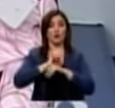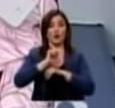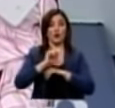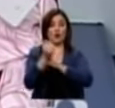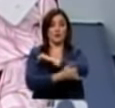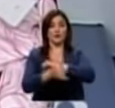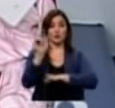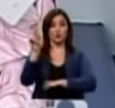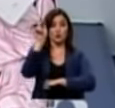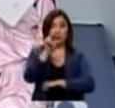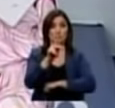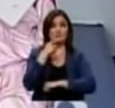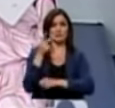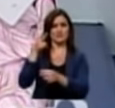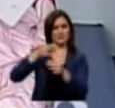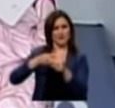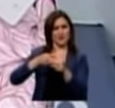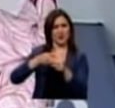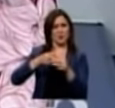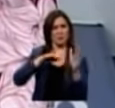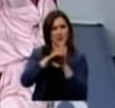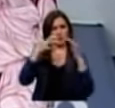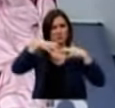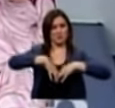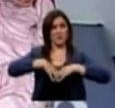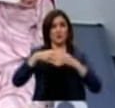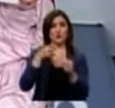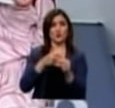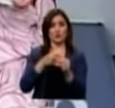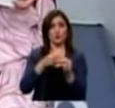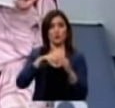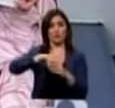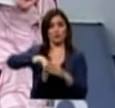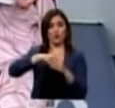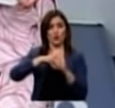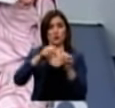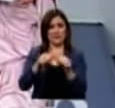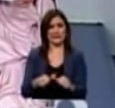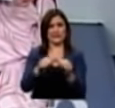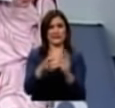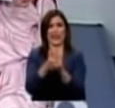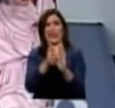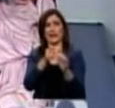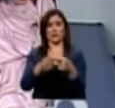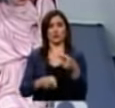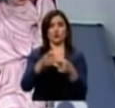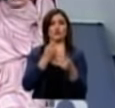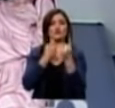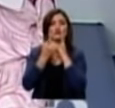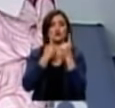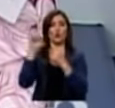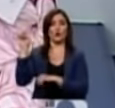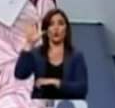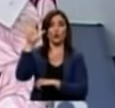Guillermo Lasso, no participó en el feriado bancario ni en el congelamiento de los fondos de la banca cerrada. Lo dijo en un diálogo